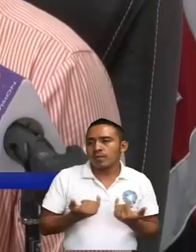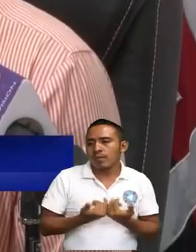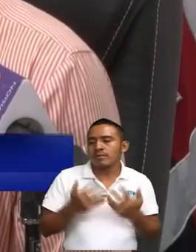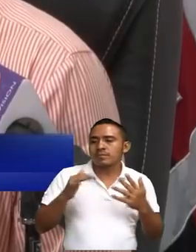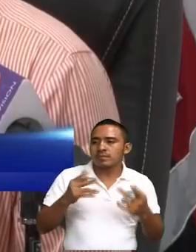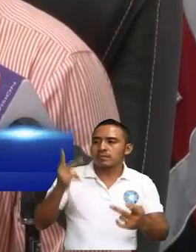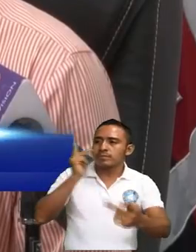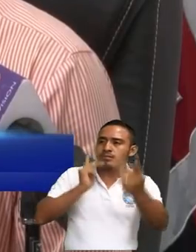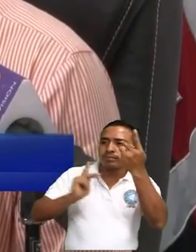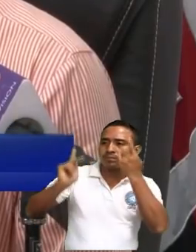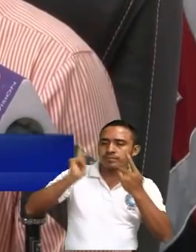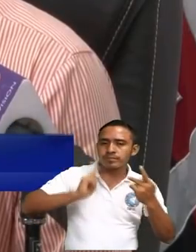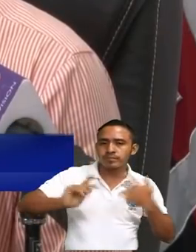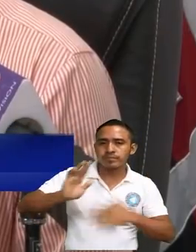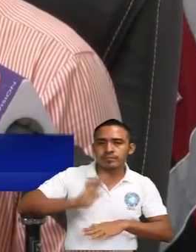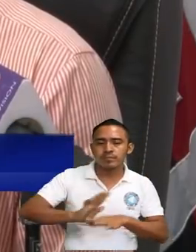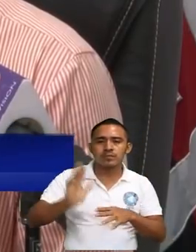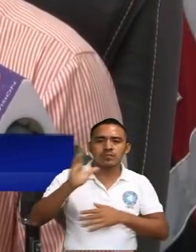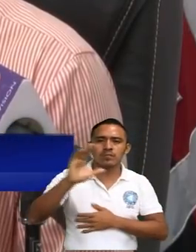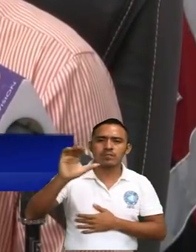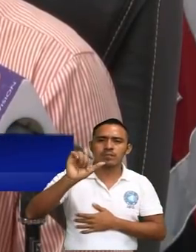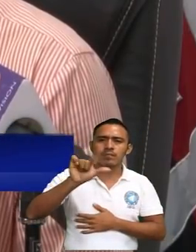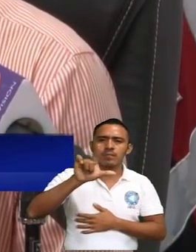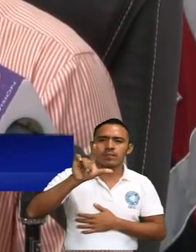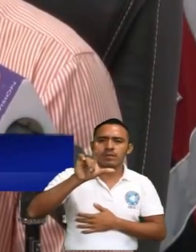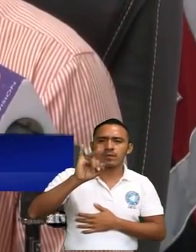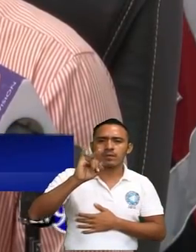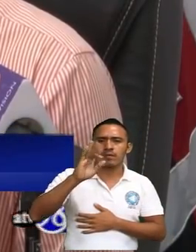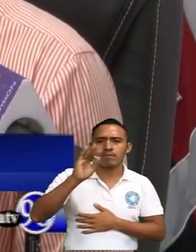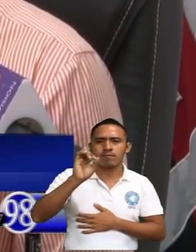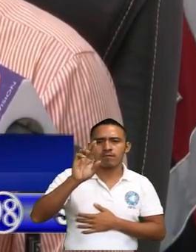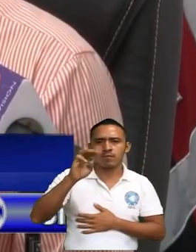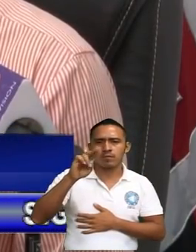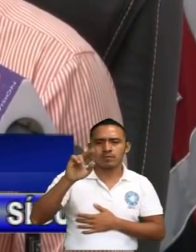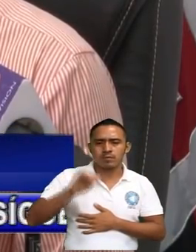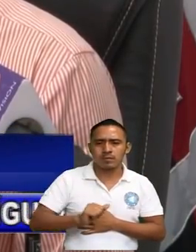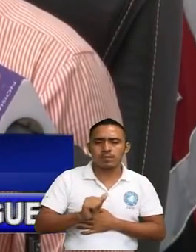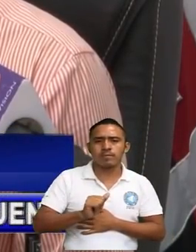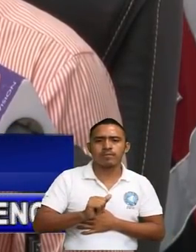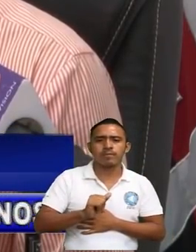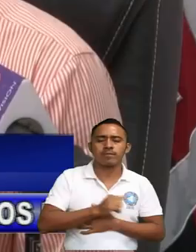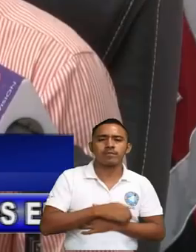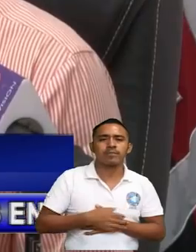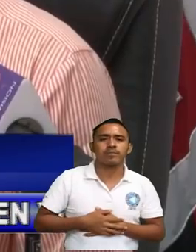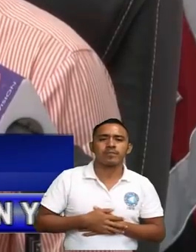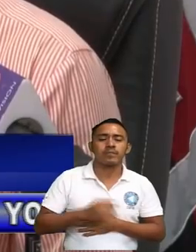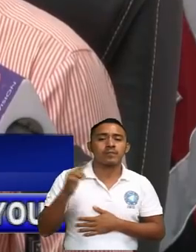visita de California Environmental Associates.